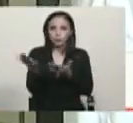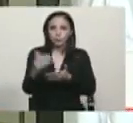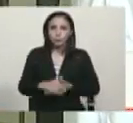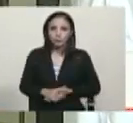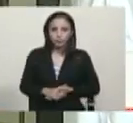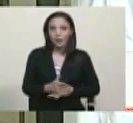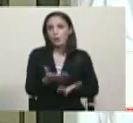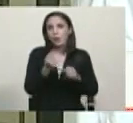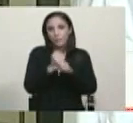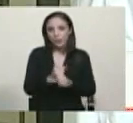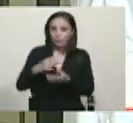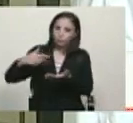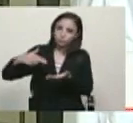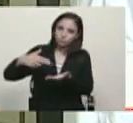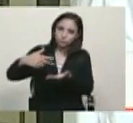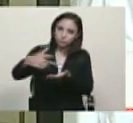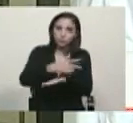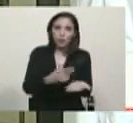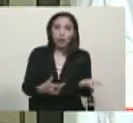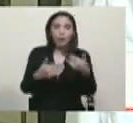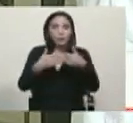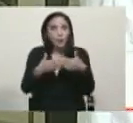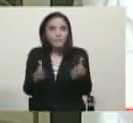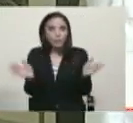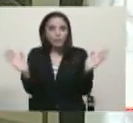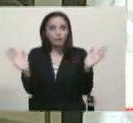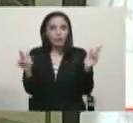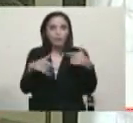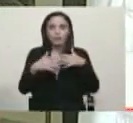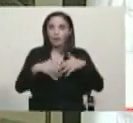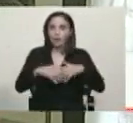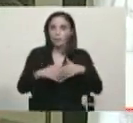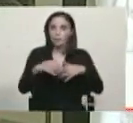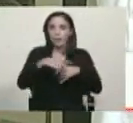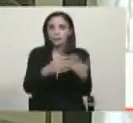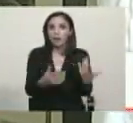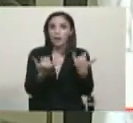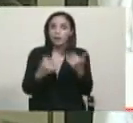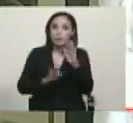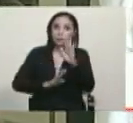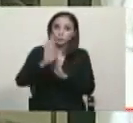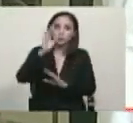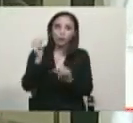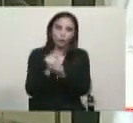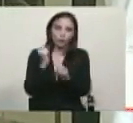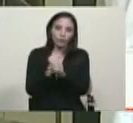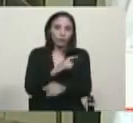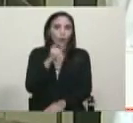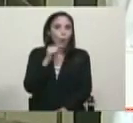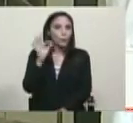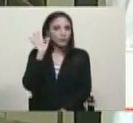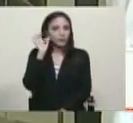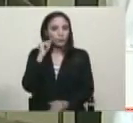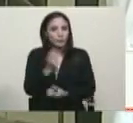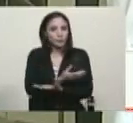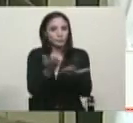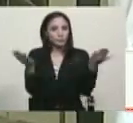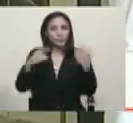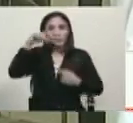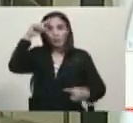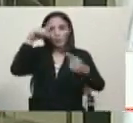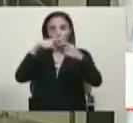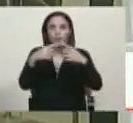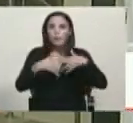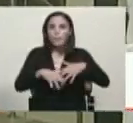mientras nosotros nos dirigimos en las puertas de esta empresa recuperada por los trabajadores y las trabajadoras. SM